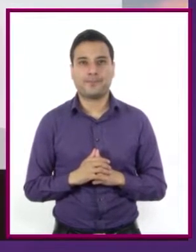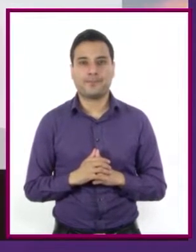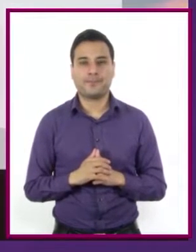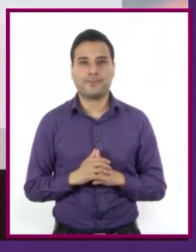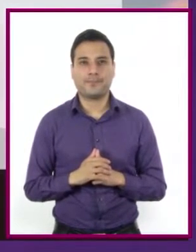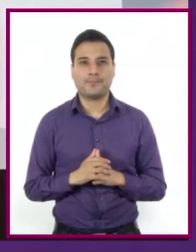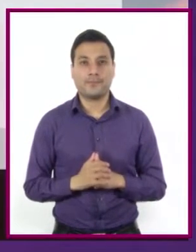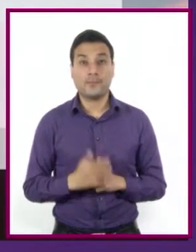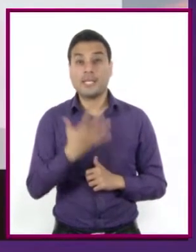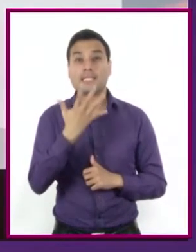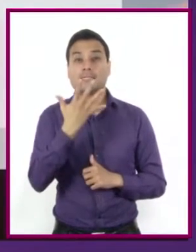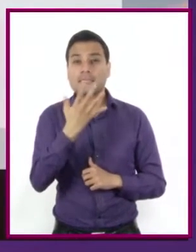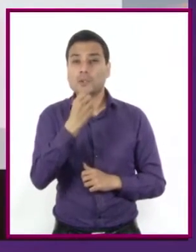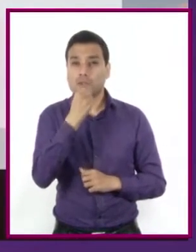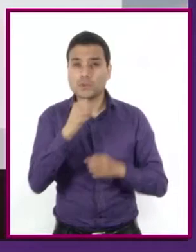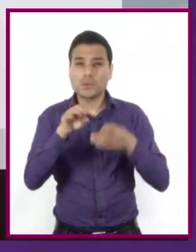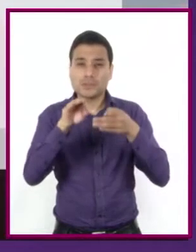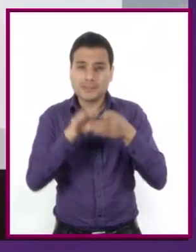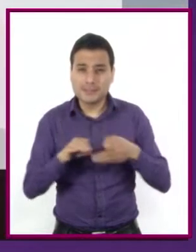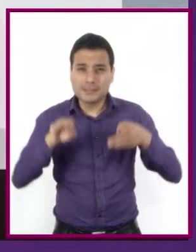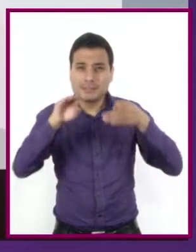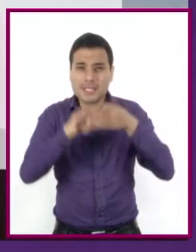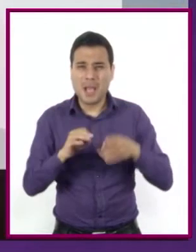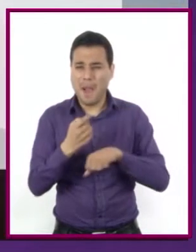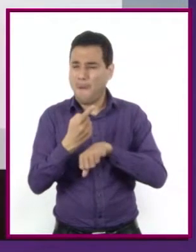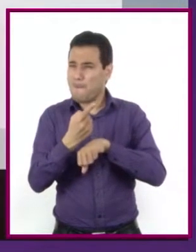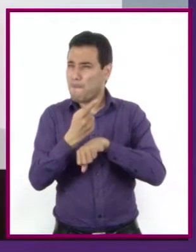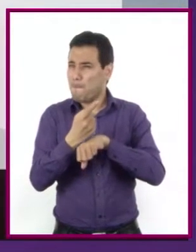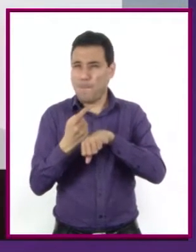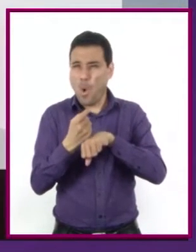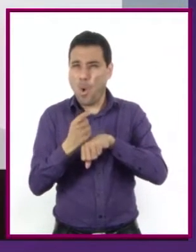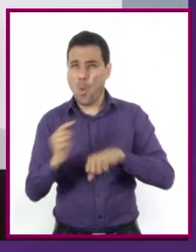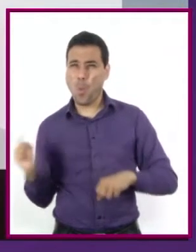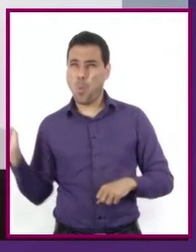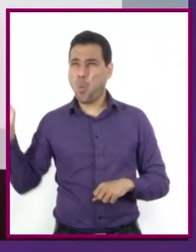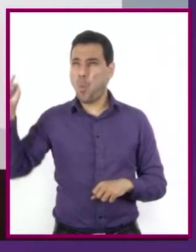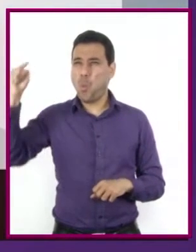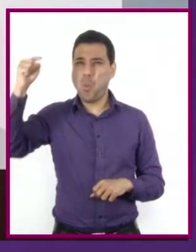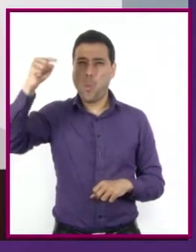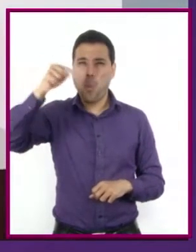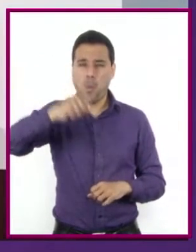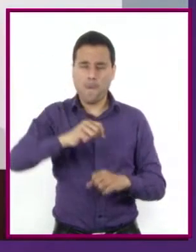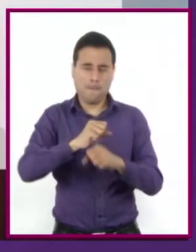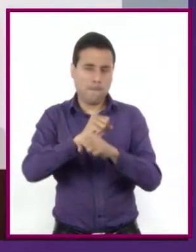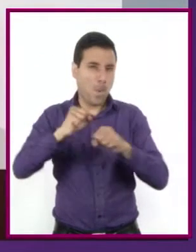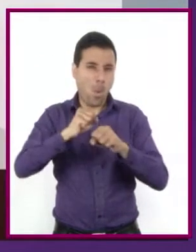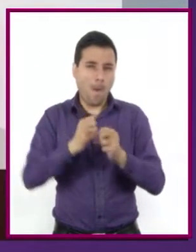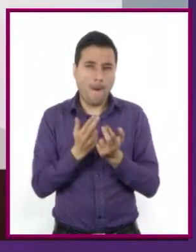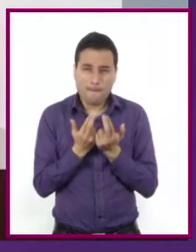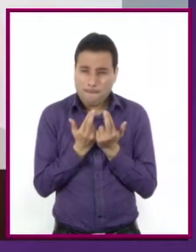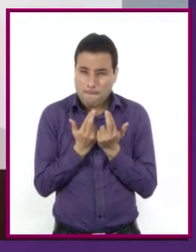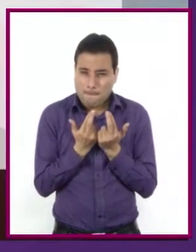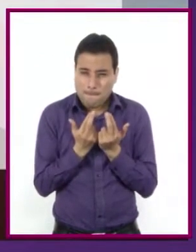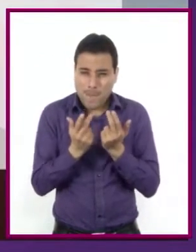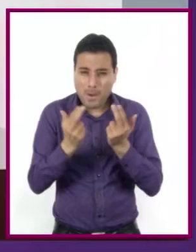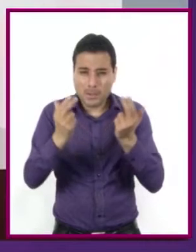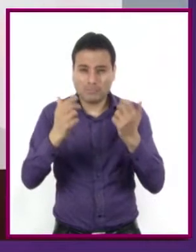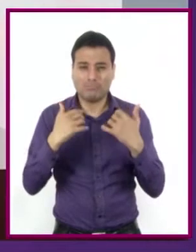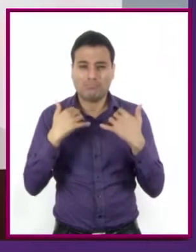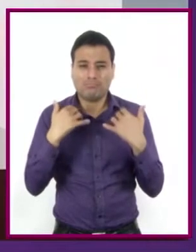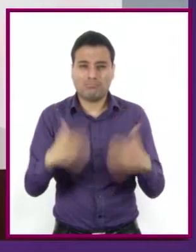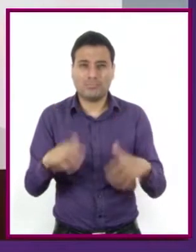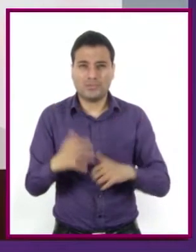Cada 5 segundos, cañones de sitio, destripar espacio, con un acorde sang,